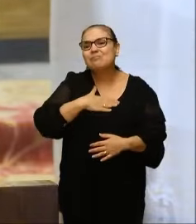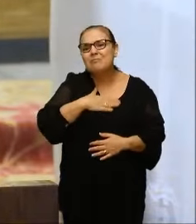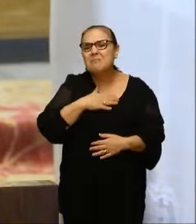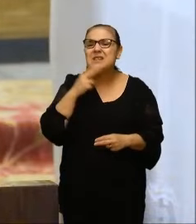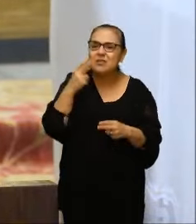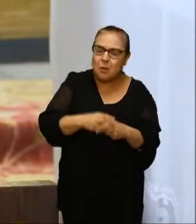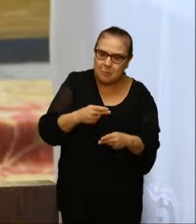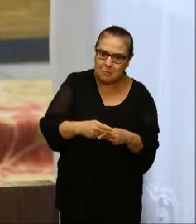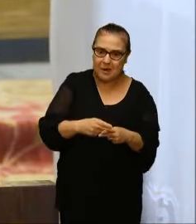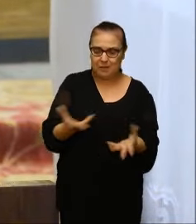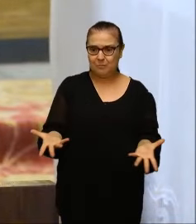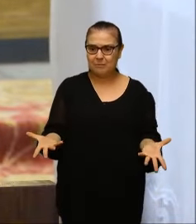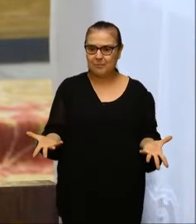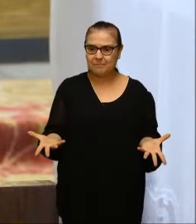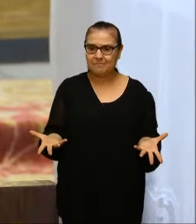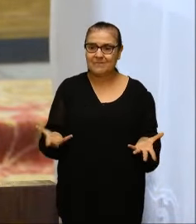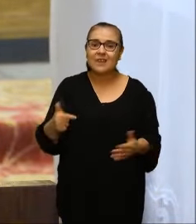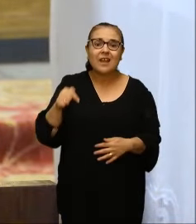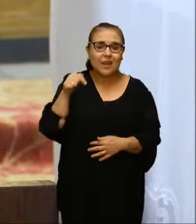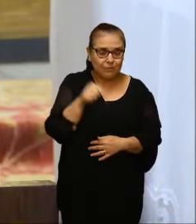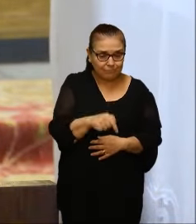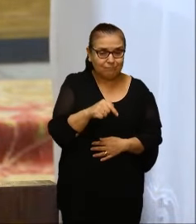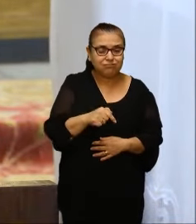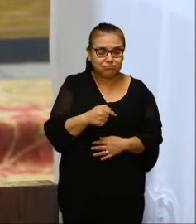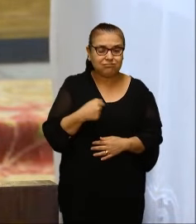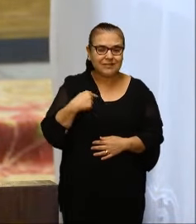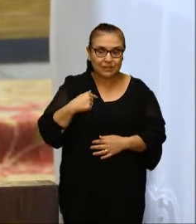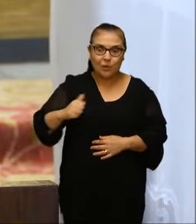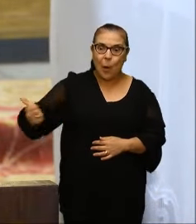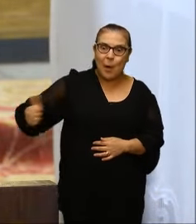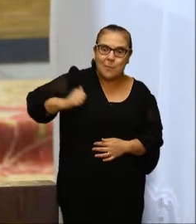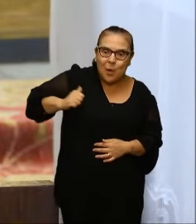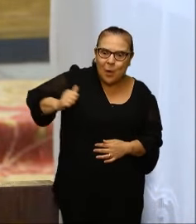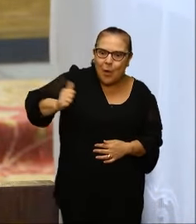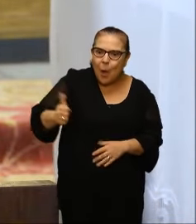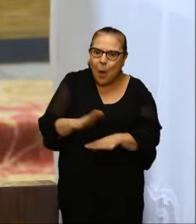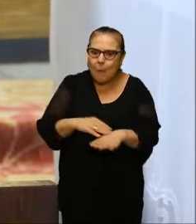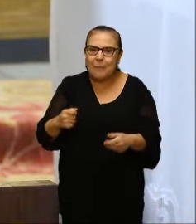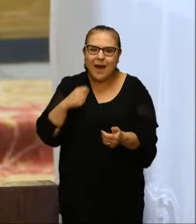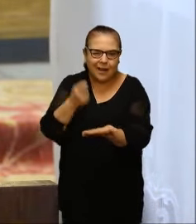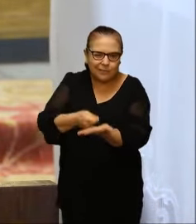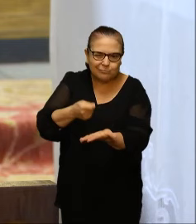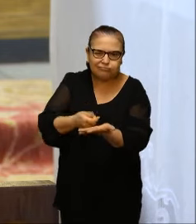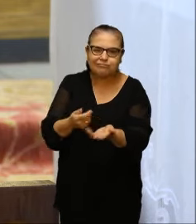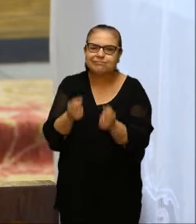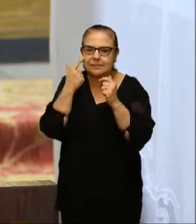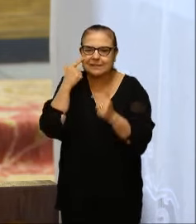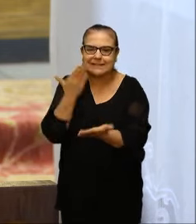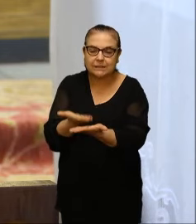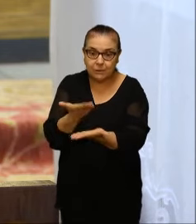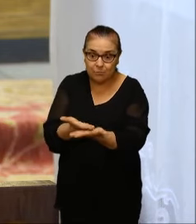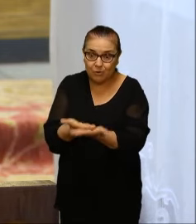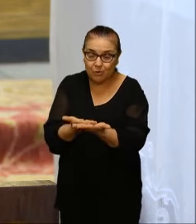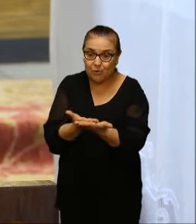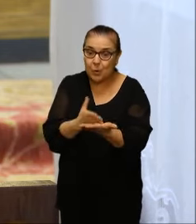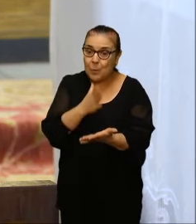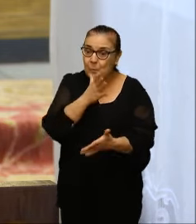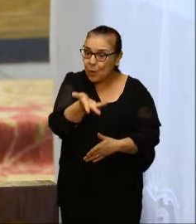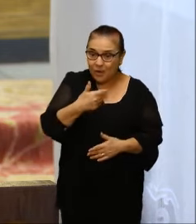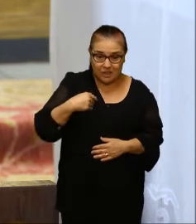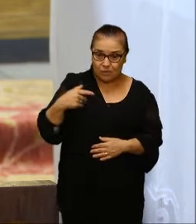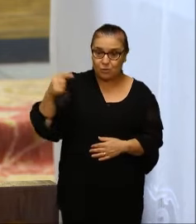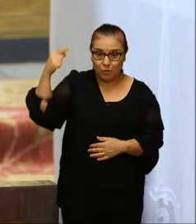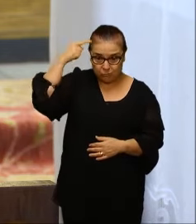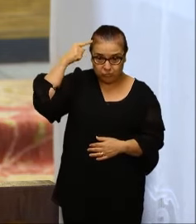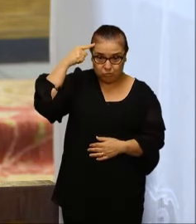de mi nombre. Esto os servirá de ocasión para dar testimonio. Por ello, metíos bien en la